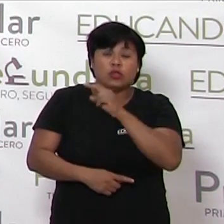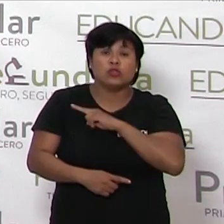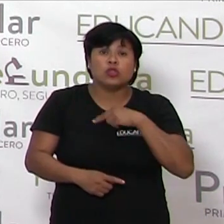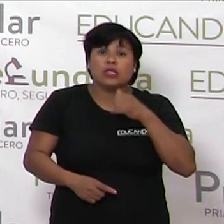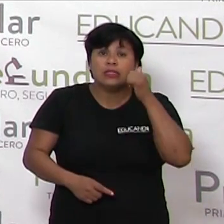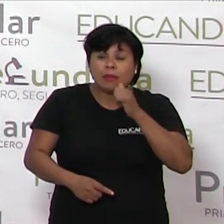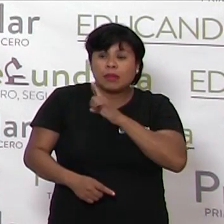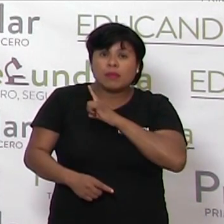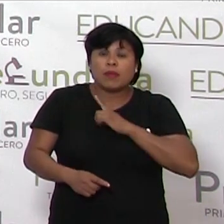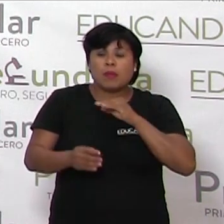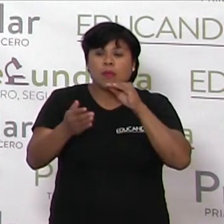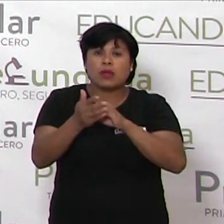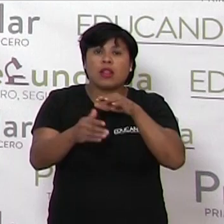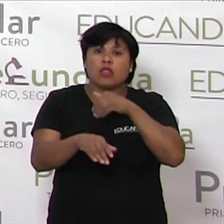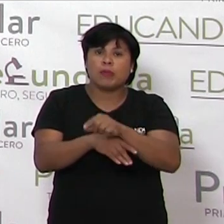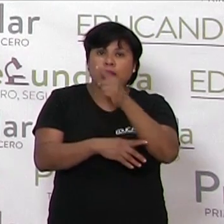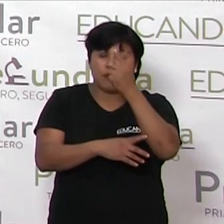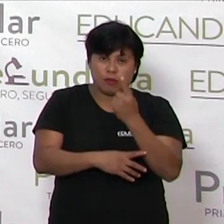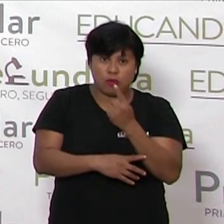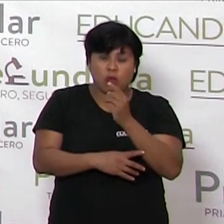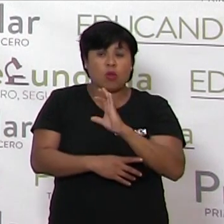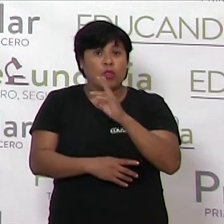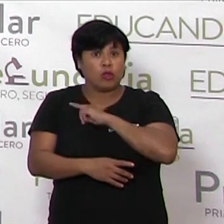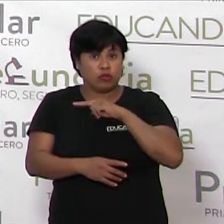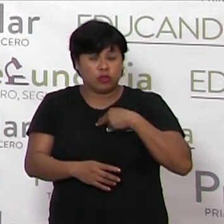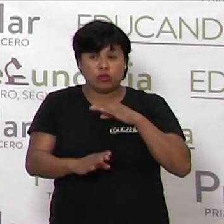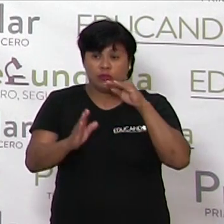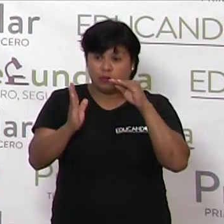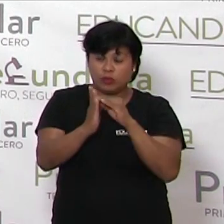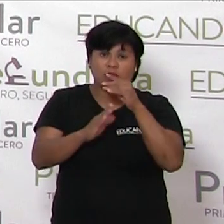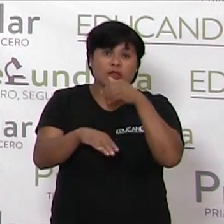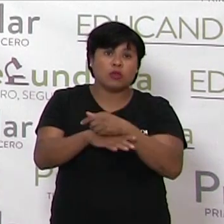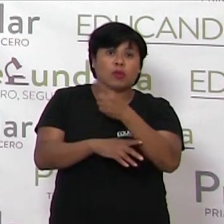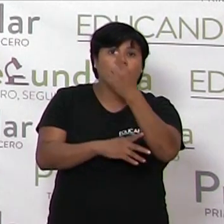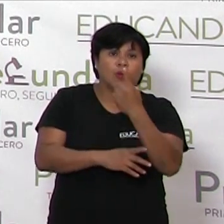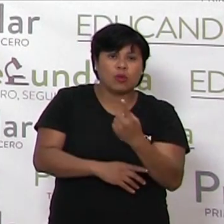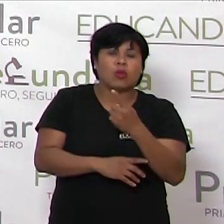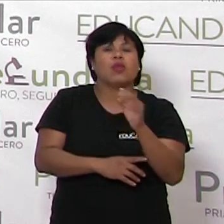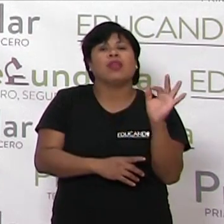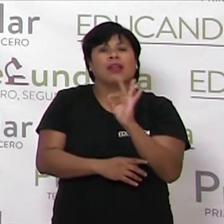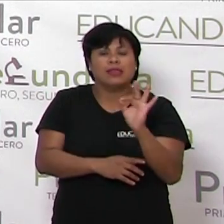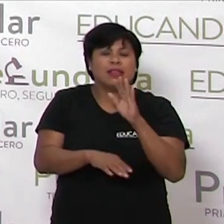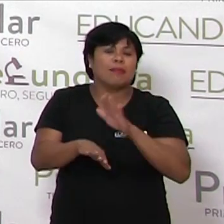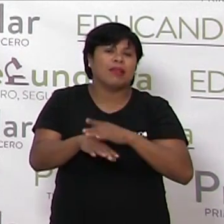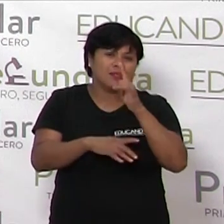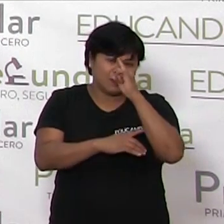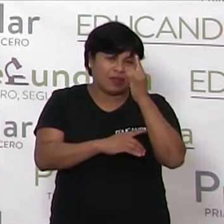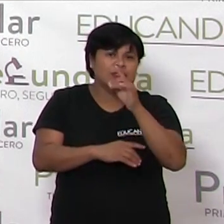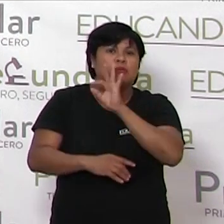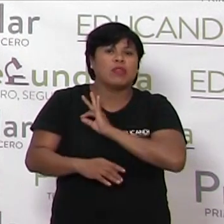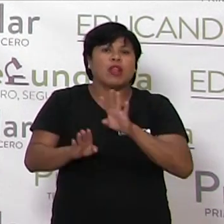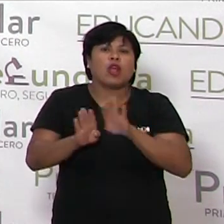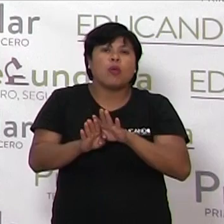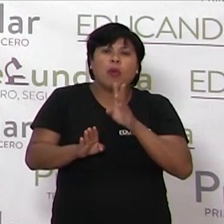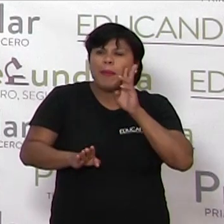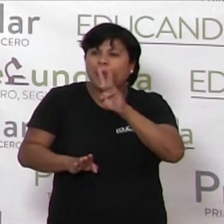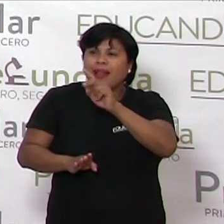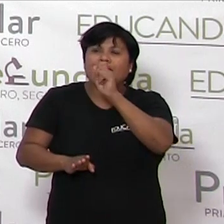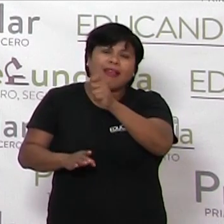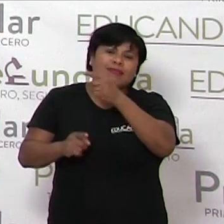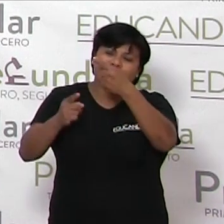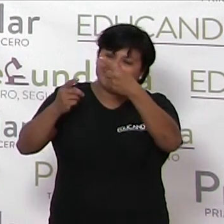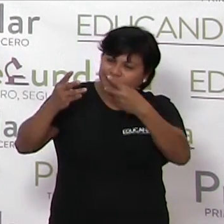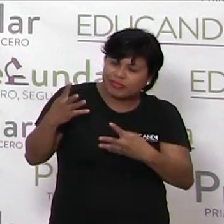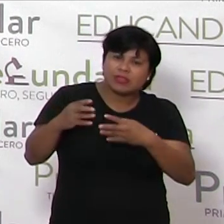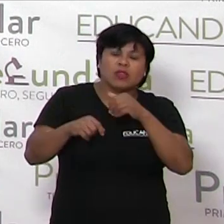tenemos que reconocer esa unidad. Una vez que hayamos establecido la unidad, seguramente es muy fácil poder reconocer lo